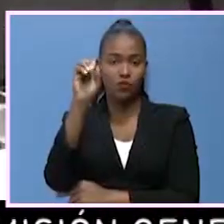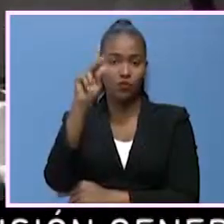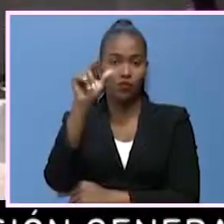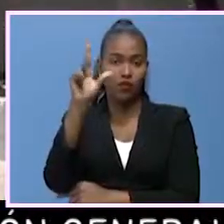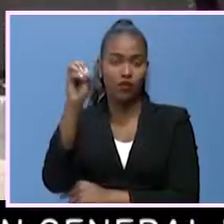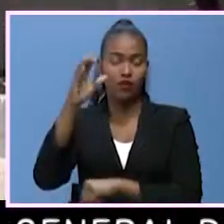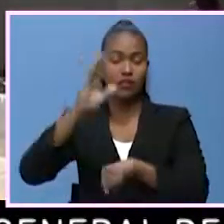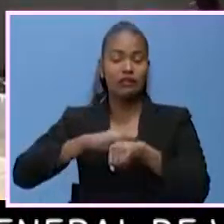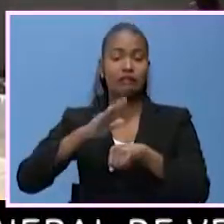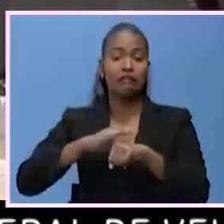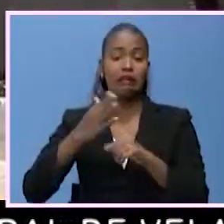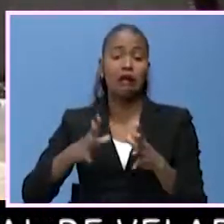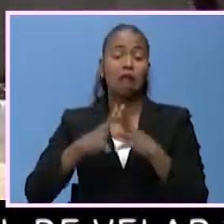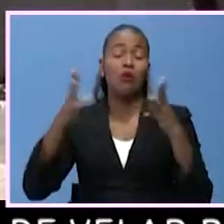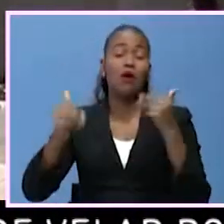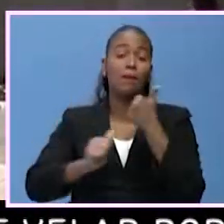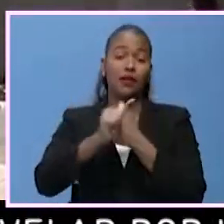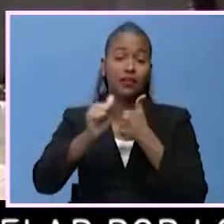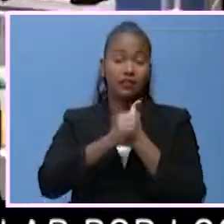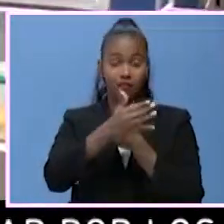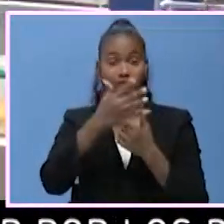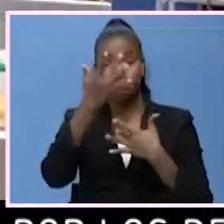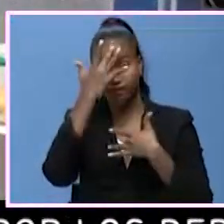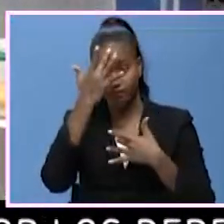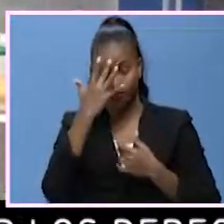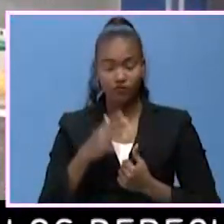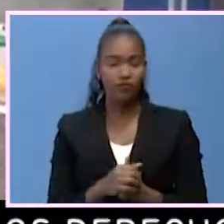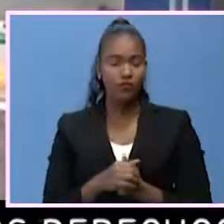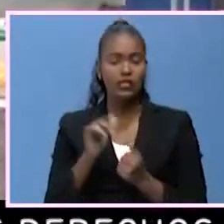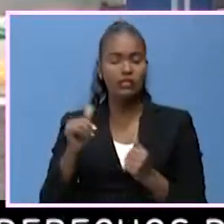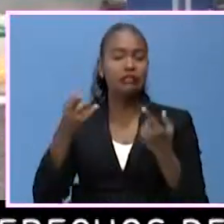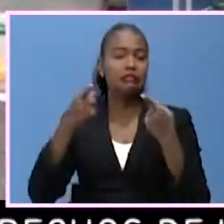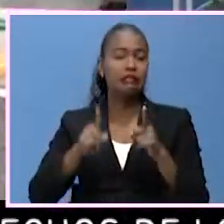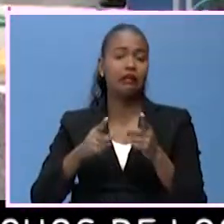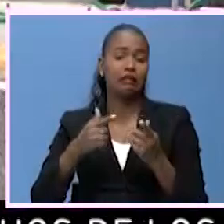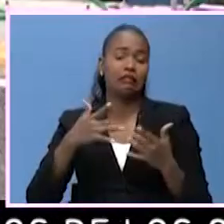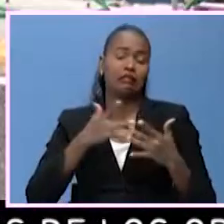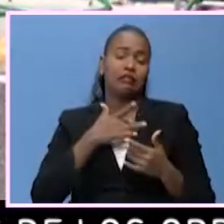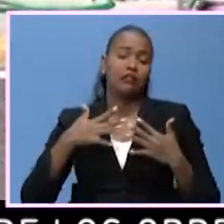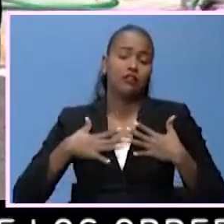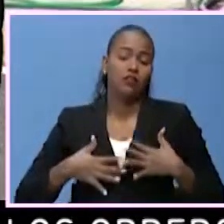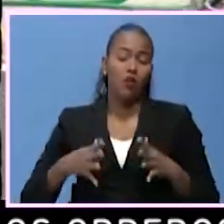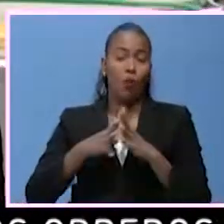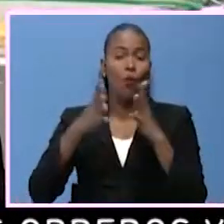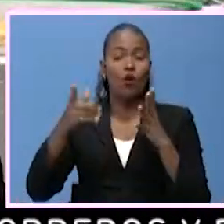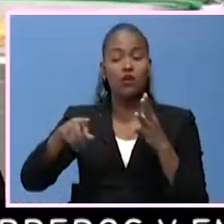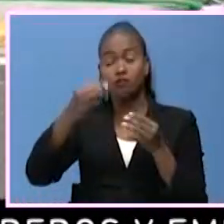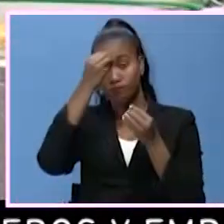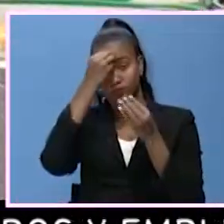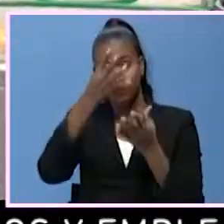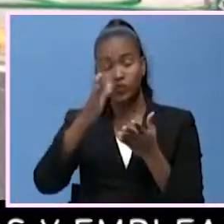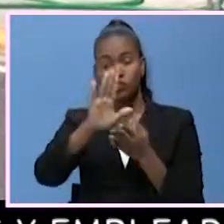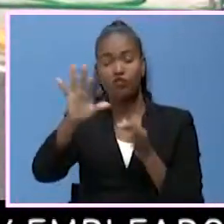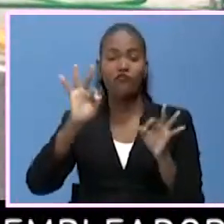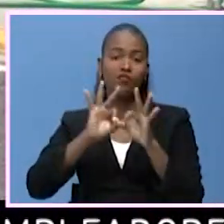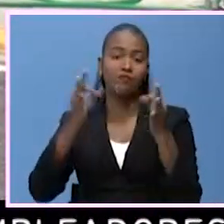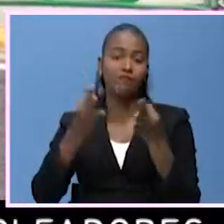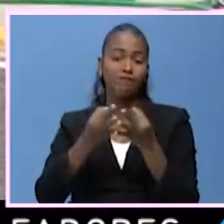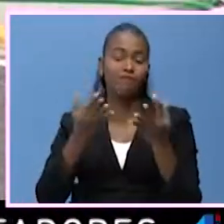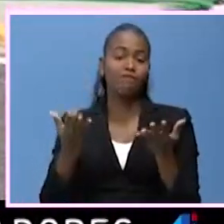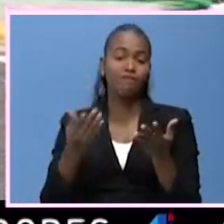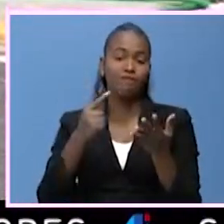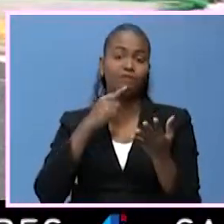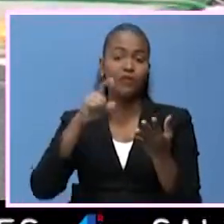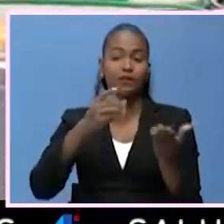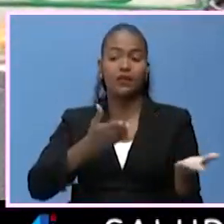advierten de la alta mortalidad de este virus. Esto debido a que con gran tristeza muchos de ellos fueron informados que sus familiares deberían